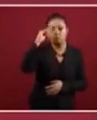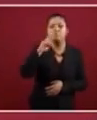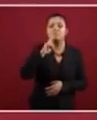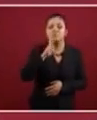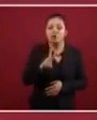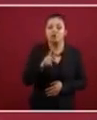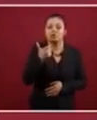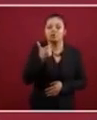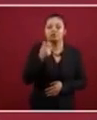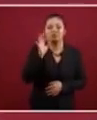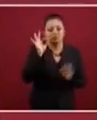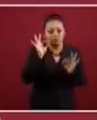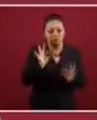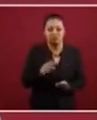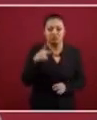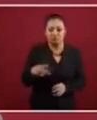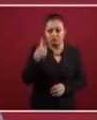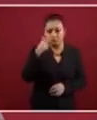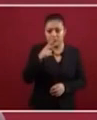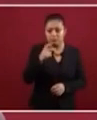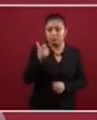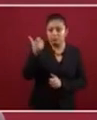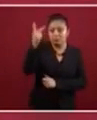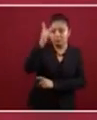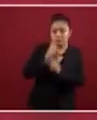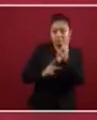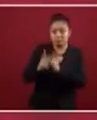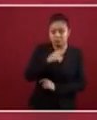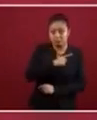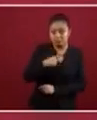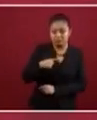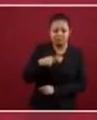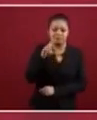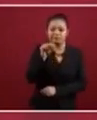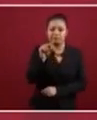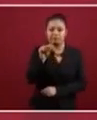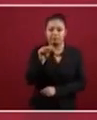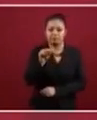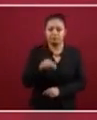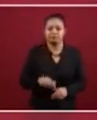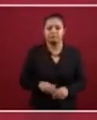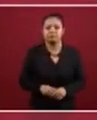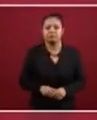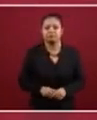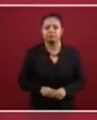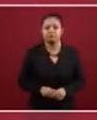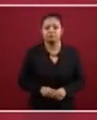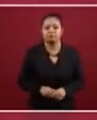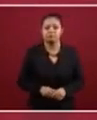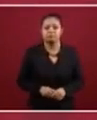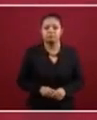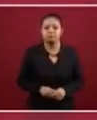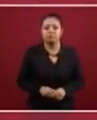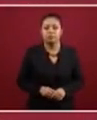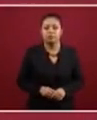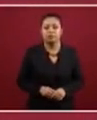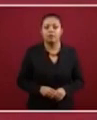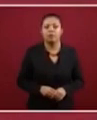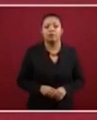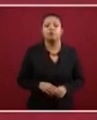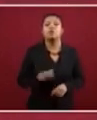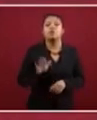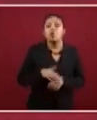es líder del movimiento de los braceros, que hay alrededor de todo el país 30,000 braceros que no han recibido el dinero que les corresponde,